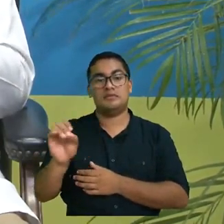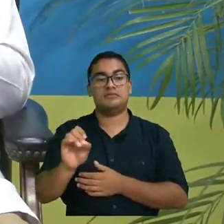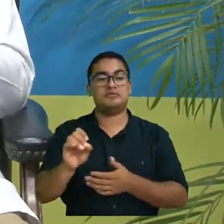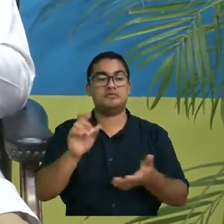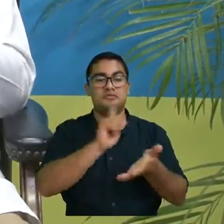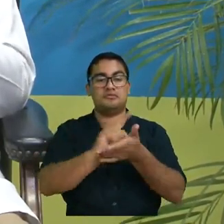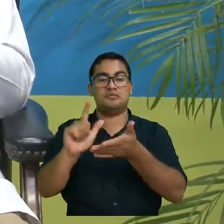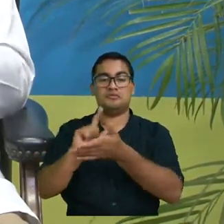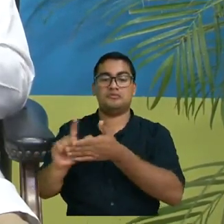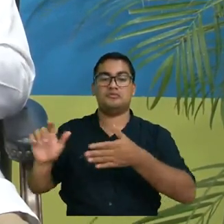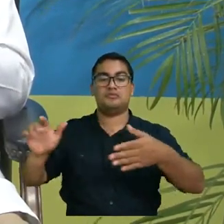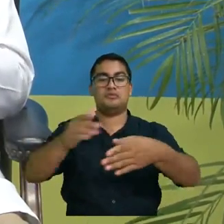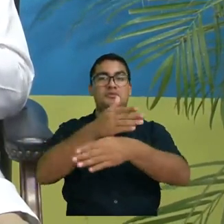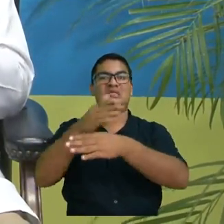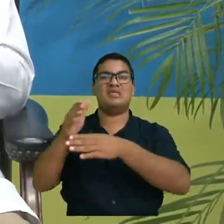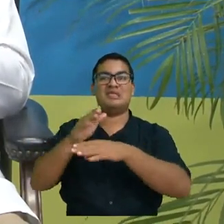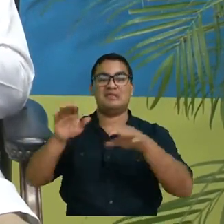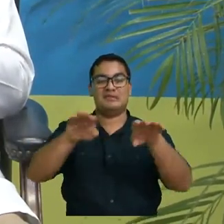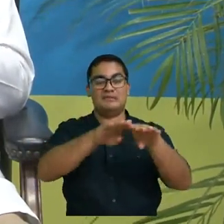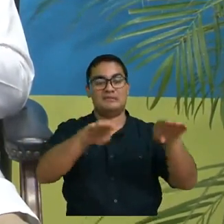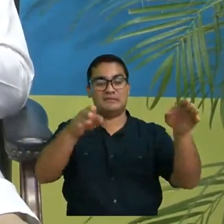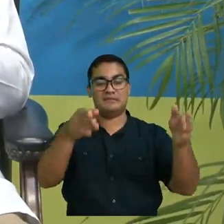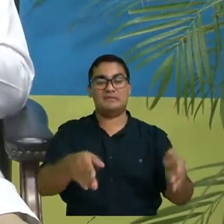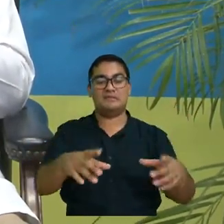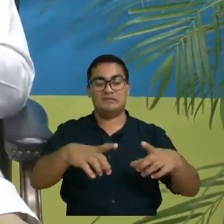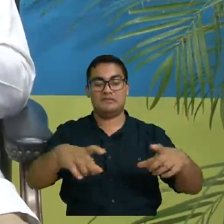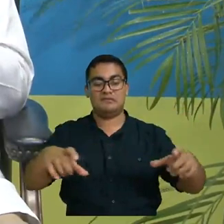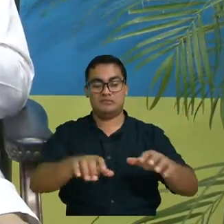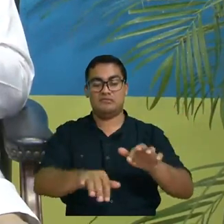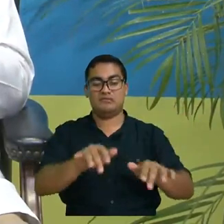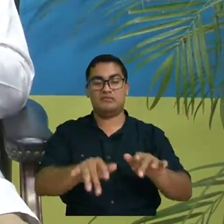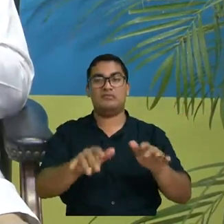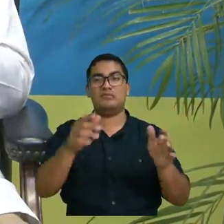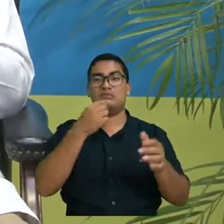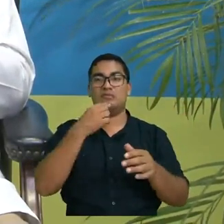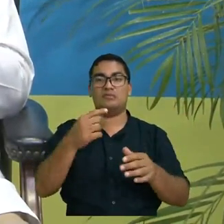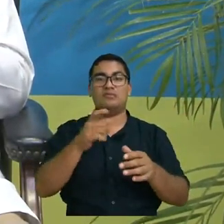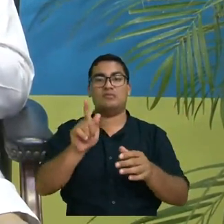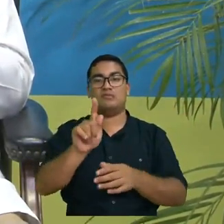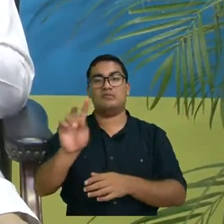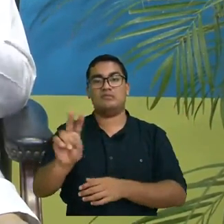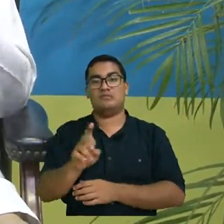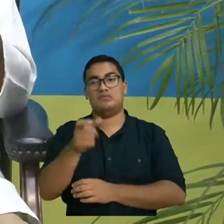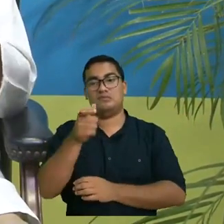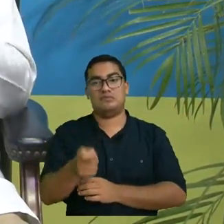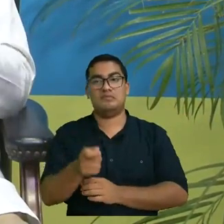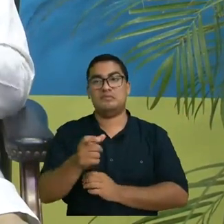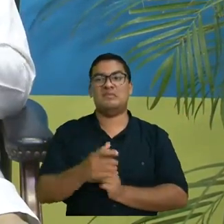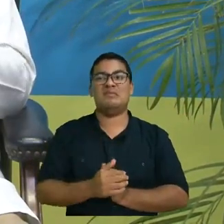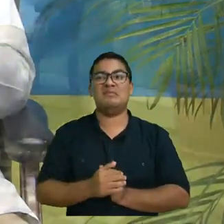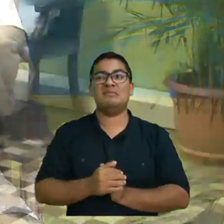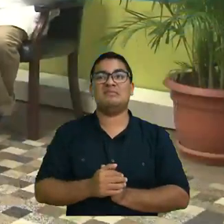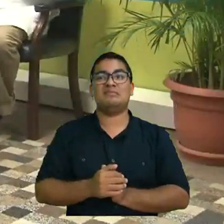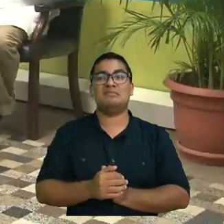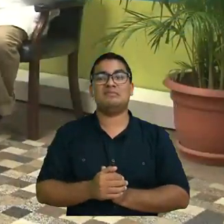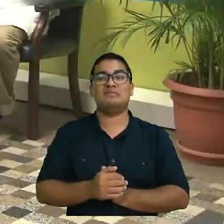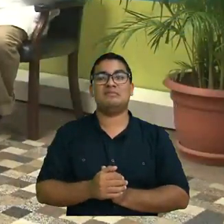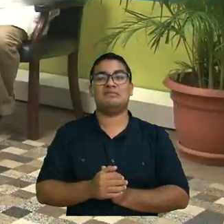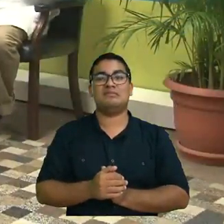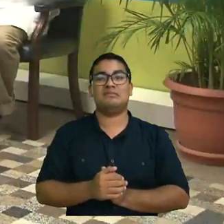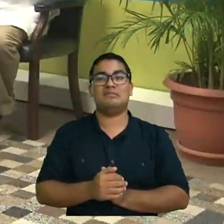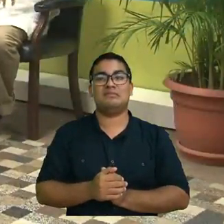Las superficies de las mesas, los teclados, los controles del televisor, como mencionas, que todo el mundo se pelea, sí, en la casa, ¿no?, por los